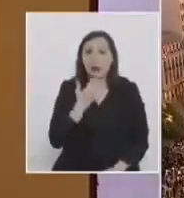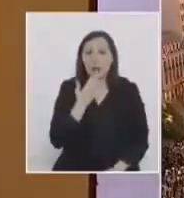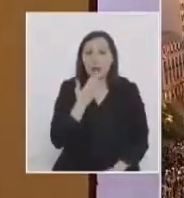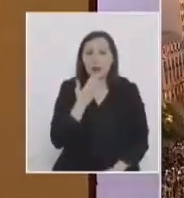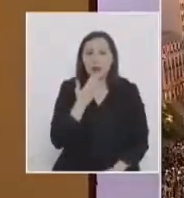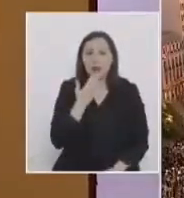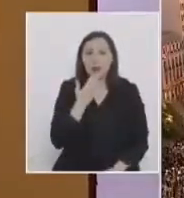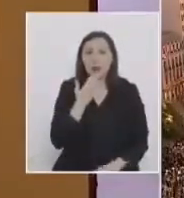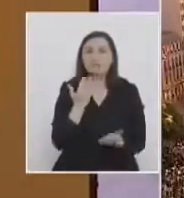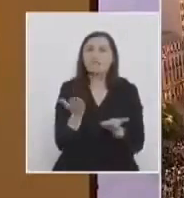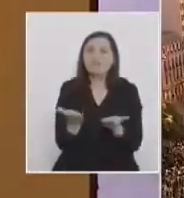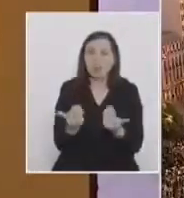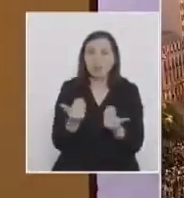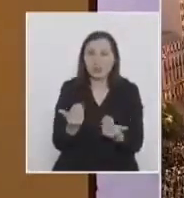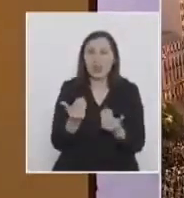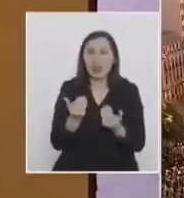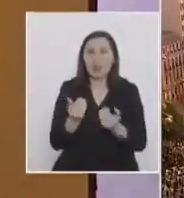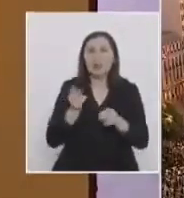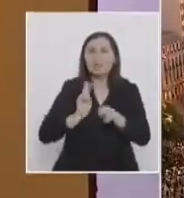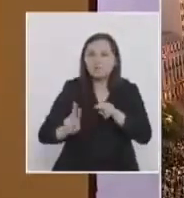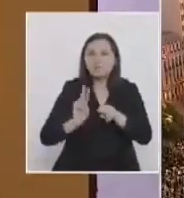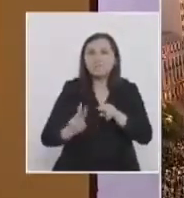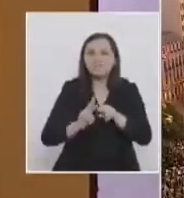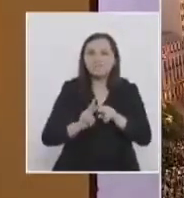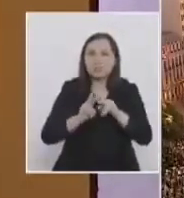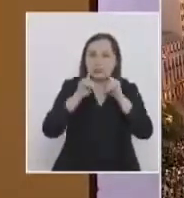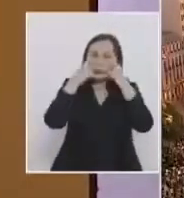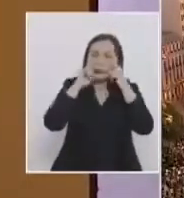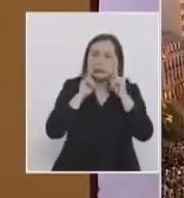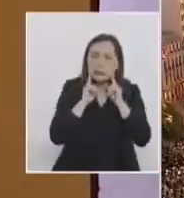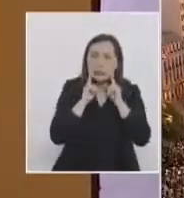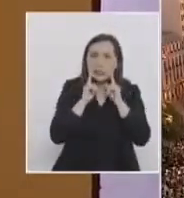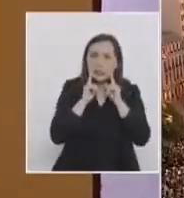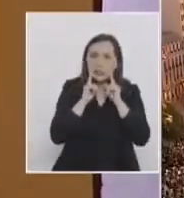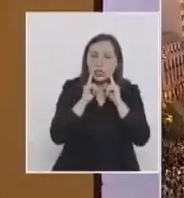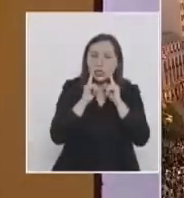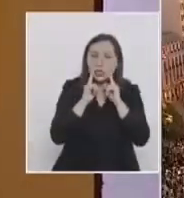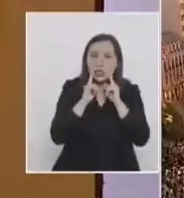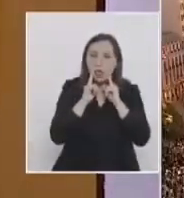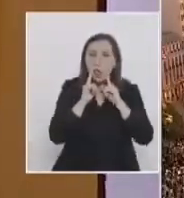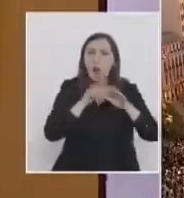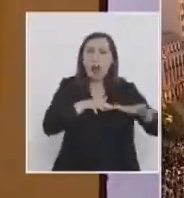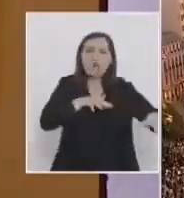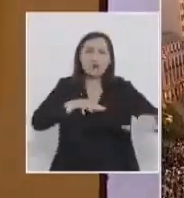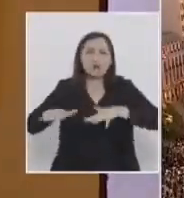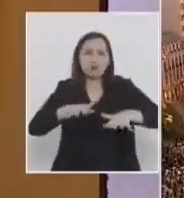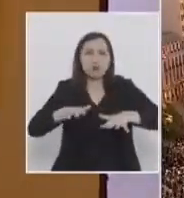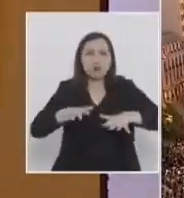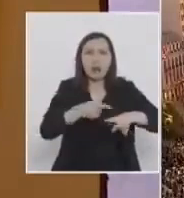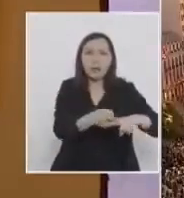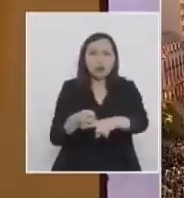que necesitamos reparar las heridas que quedaron del estallido social.